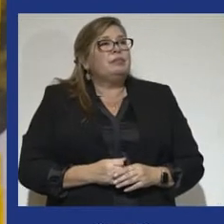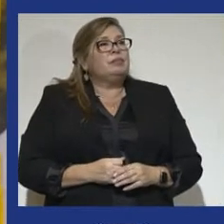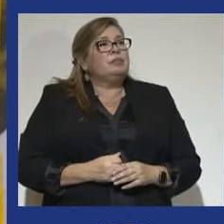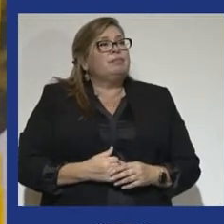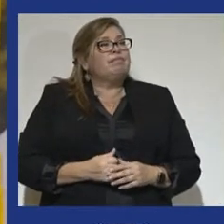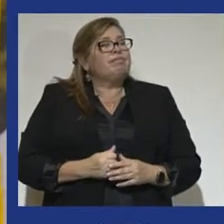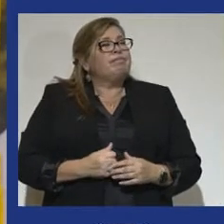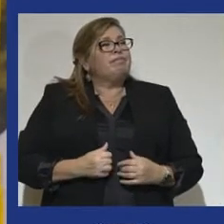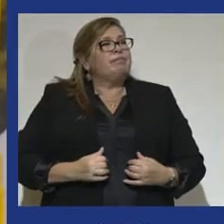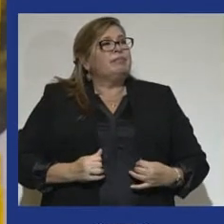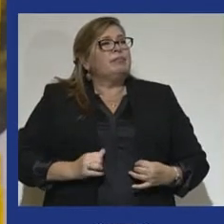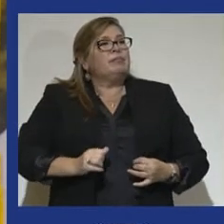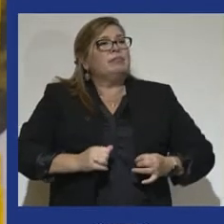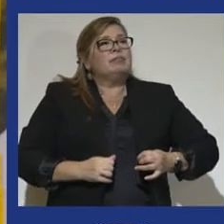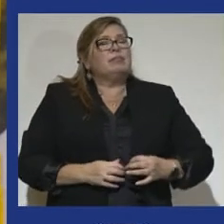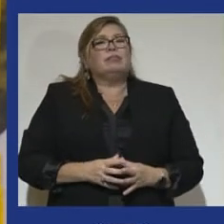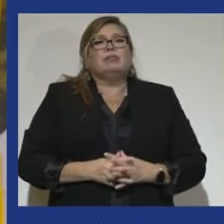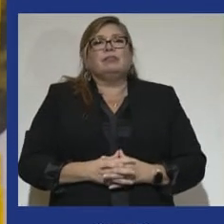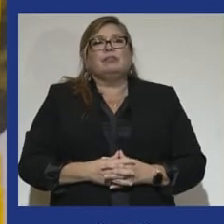decisión